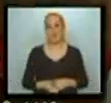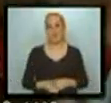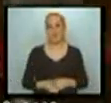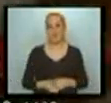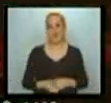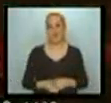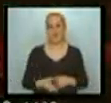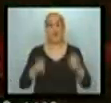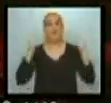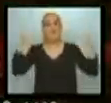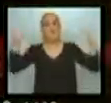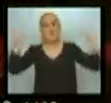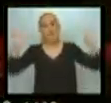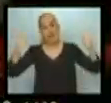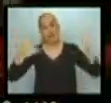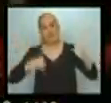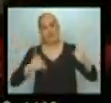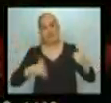supuesto. ¡Vamos! ¡Vamos, Argentina!